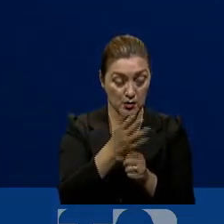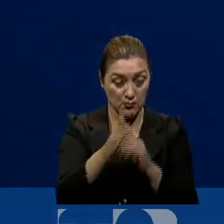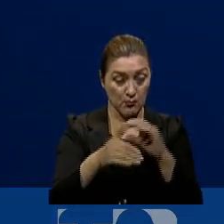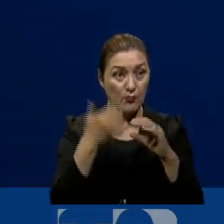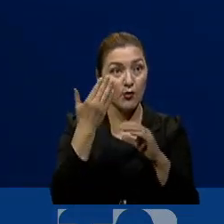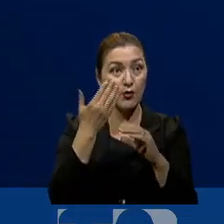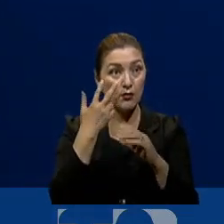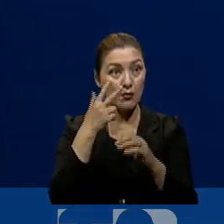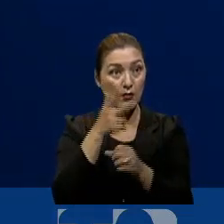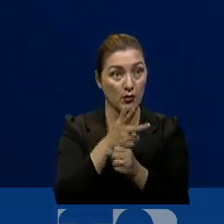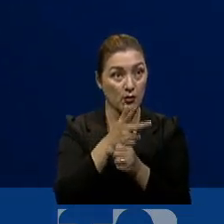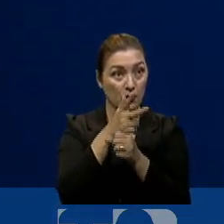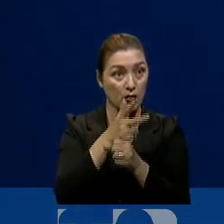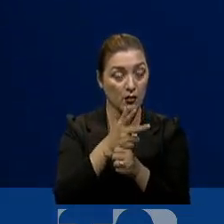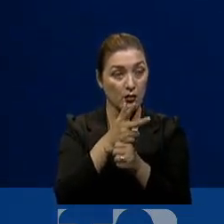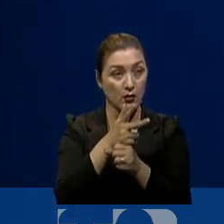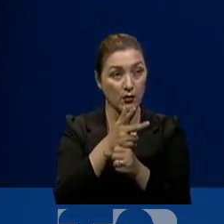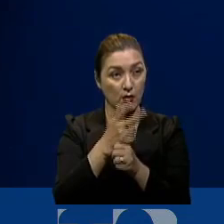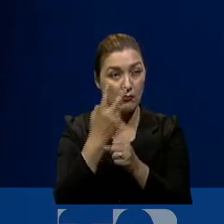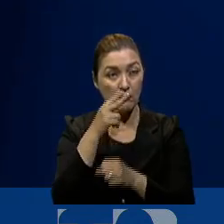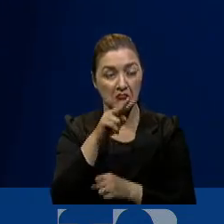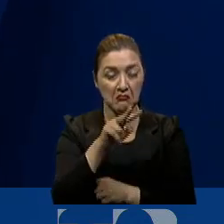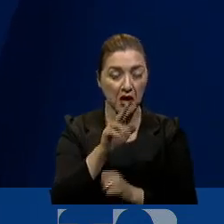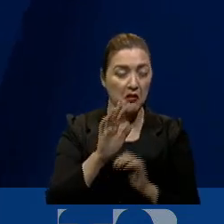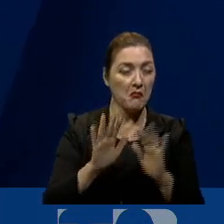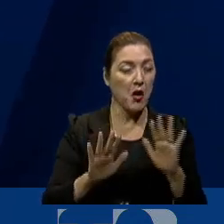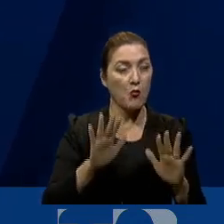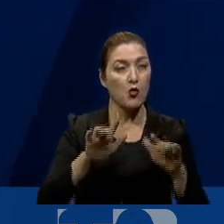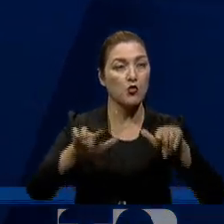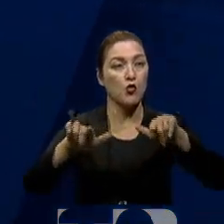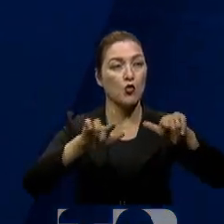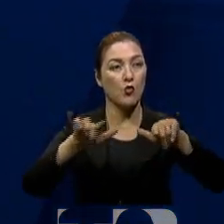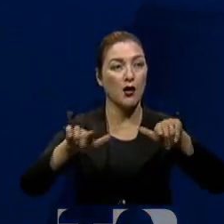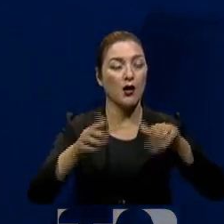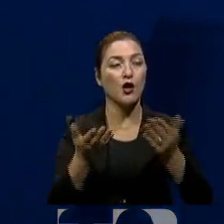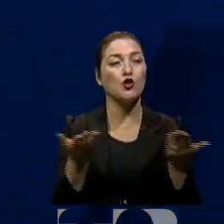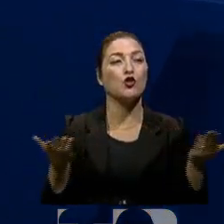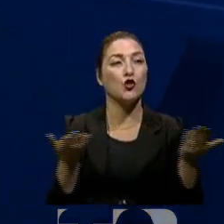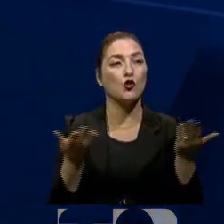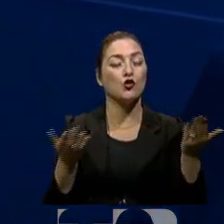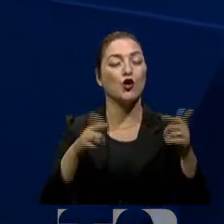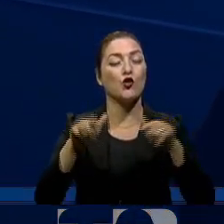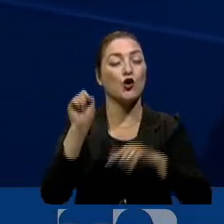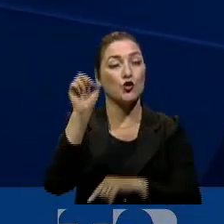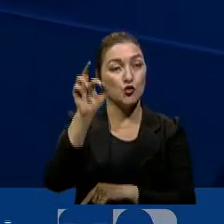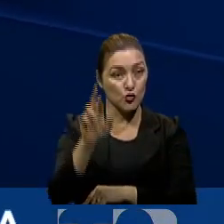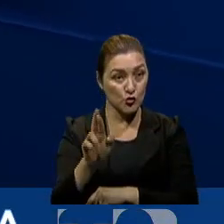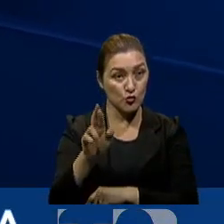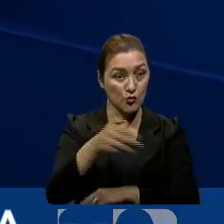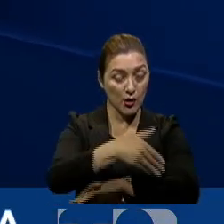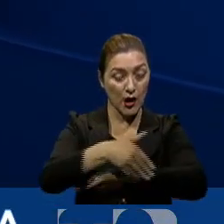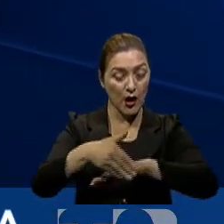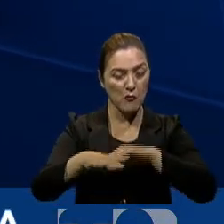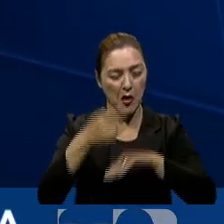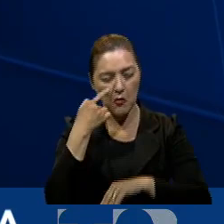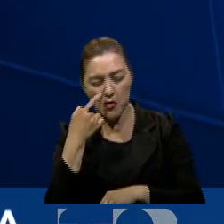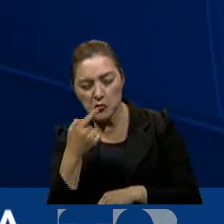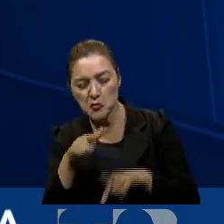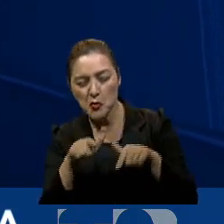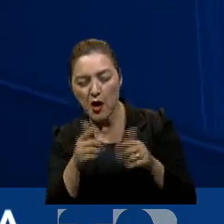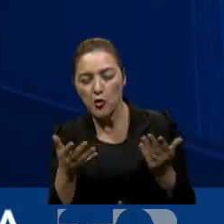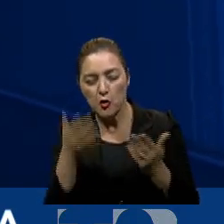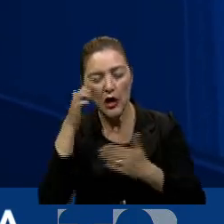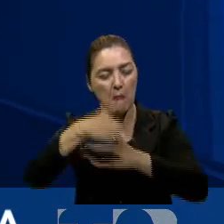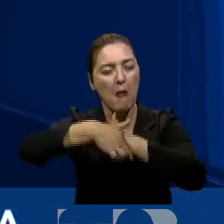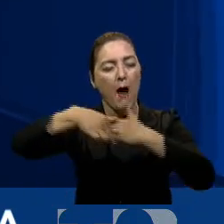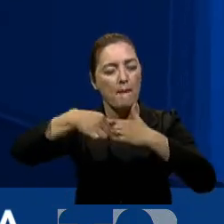unos pequeños rasgos de en dónde se podría encontrar. Pudimos más o menos localizar en qué parte del sur podía estar el vehículo y decidimos ir